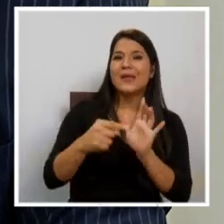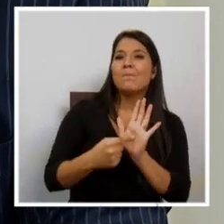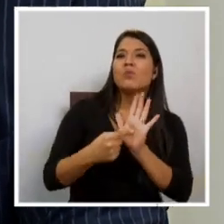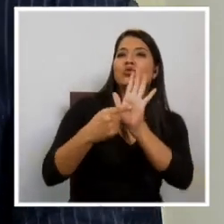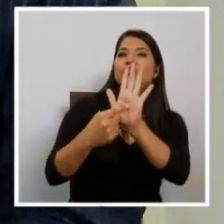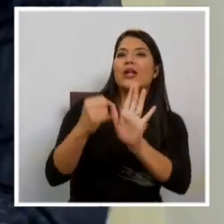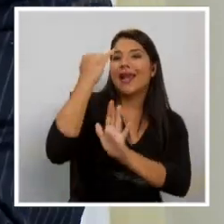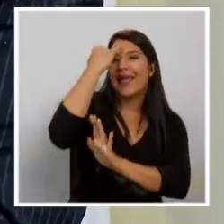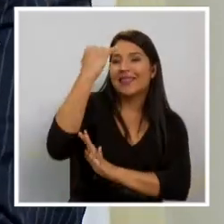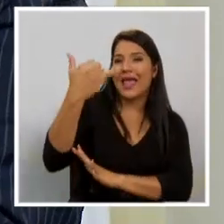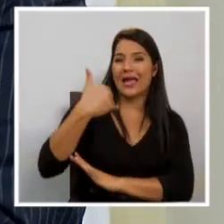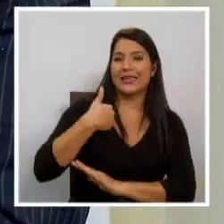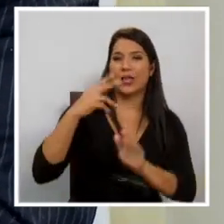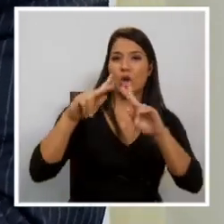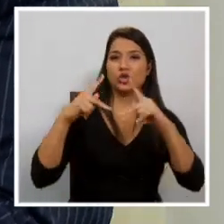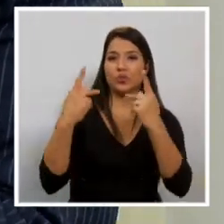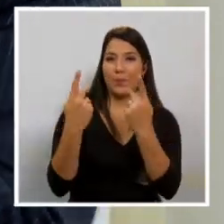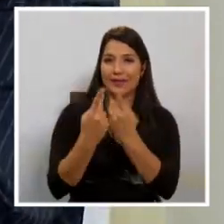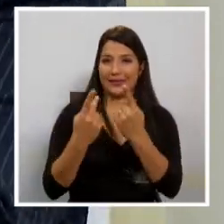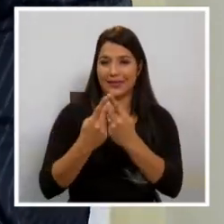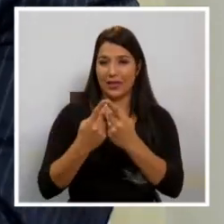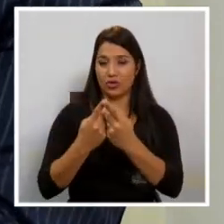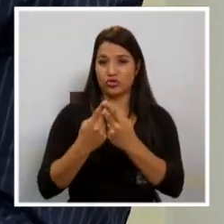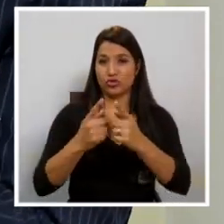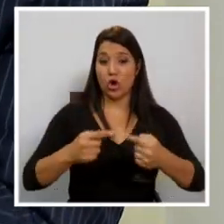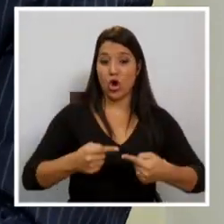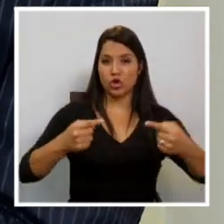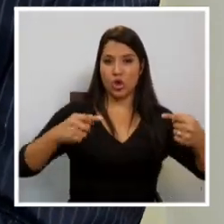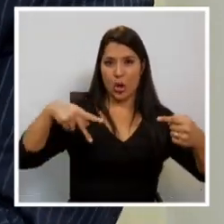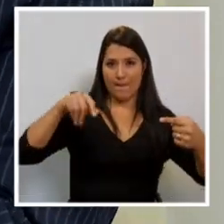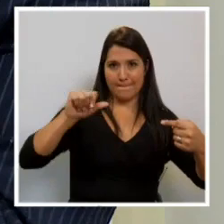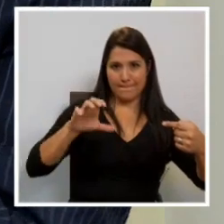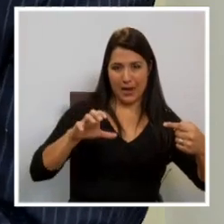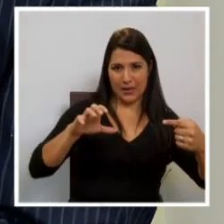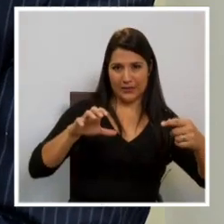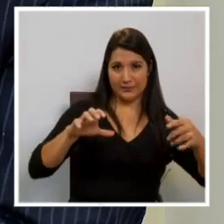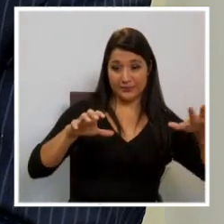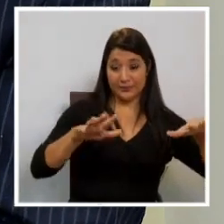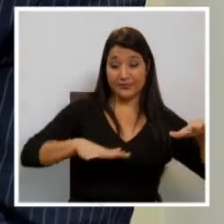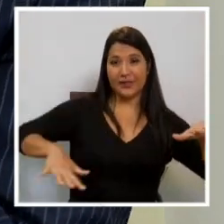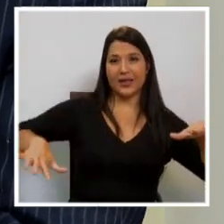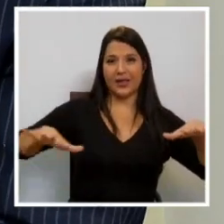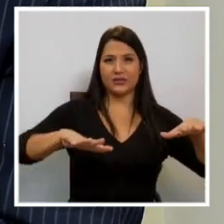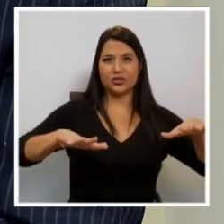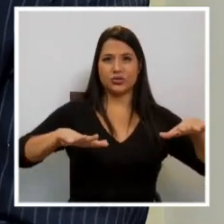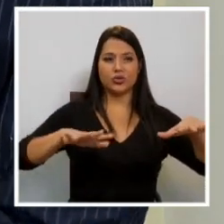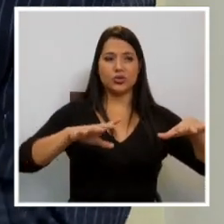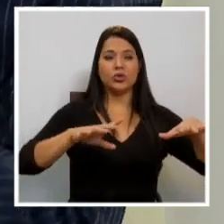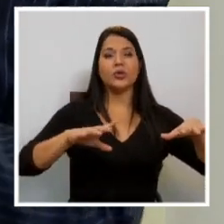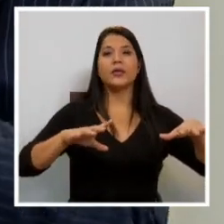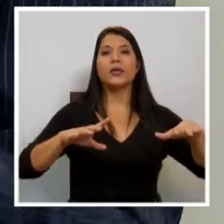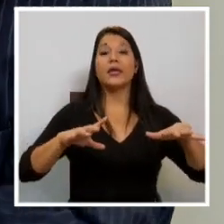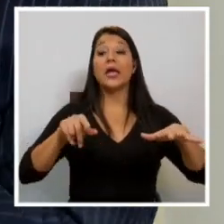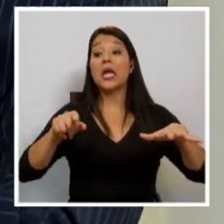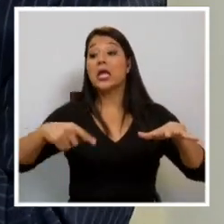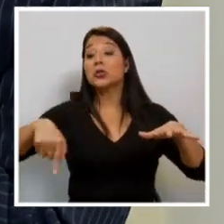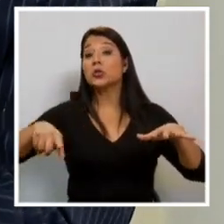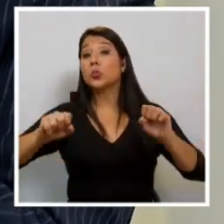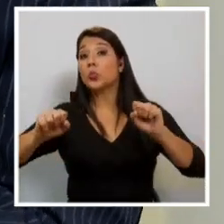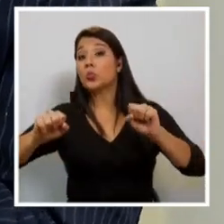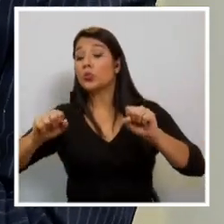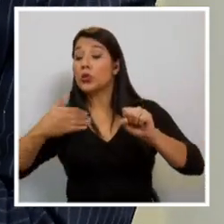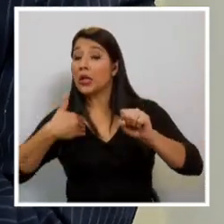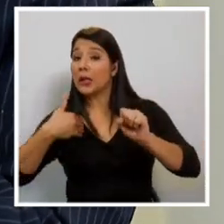algún partido, en este caso el PUS, que eventualmente tendría alguna posibilidad en las próximas elecciones. Creo que por